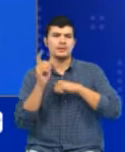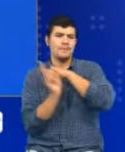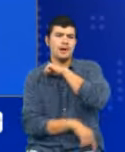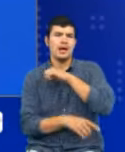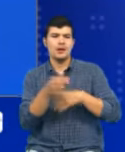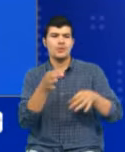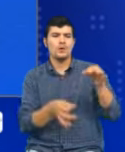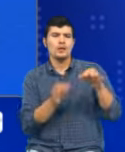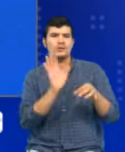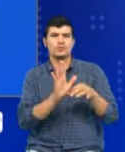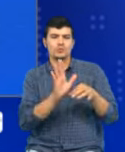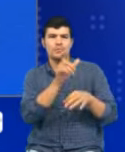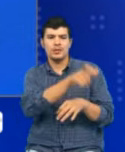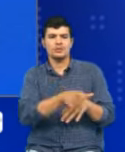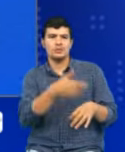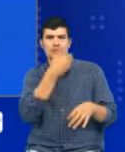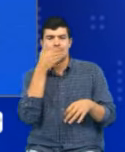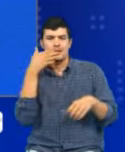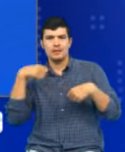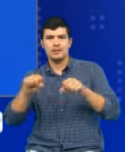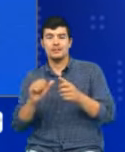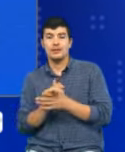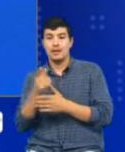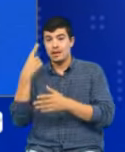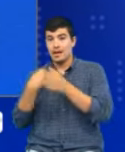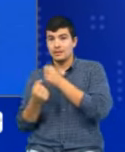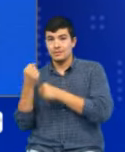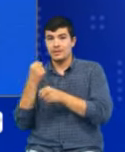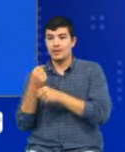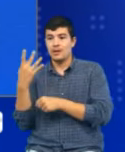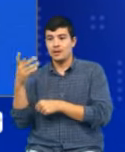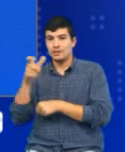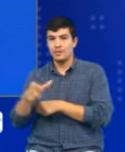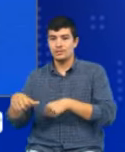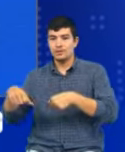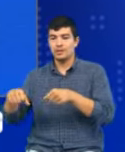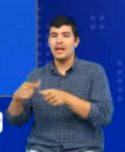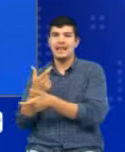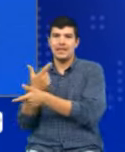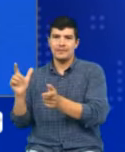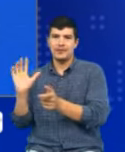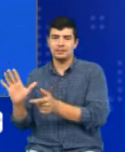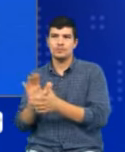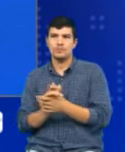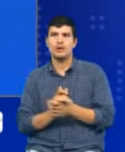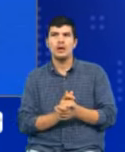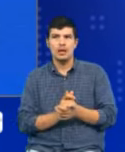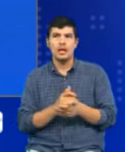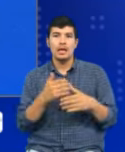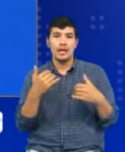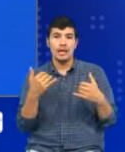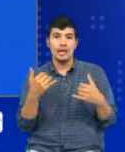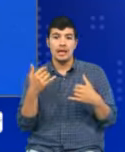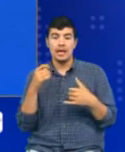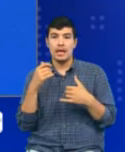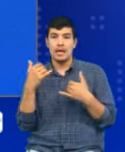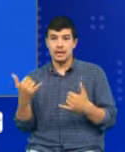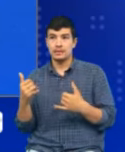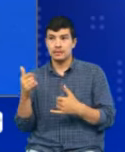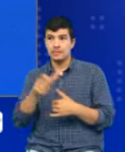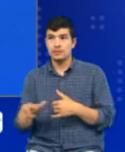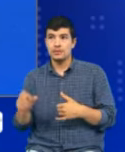han realizado por parte de las autoridades en el 201 cuatro personas quedaron en libertad y dos y en el 20171